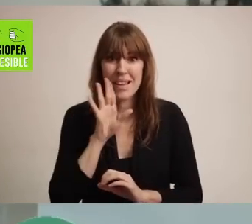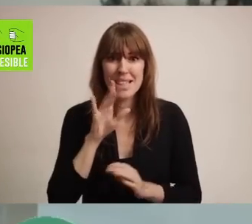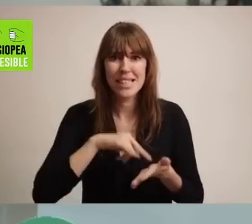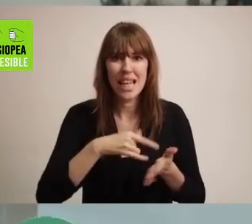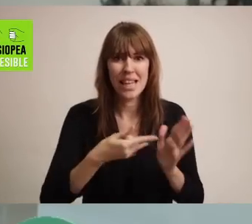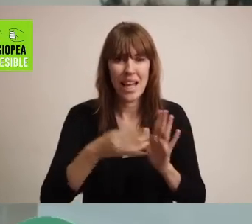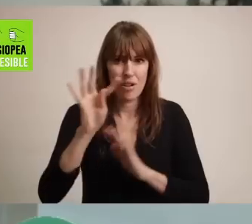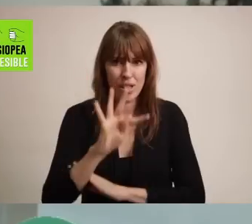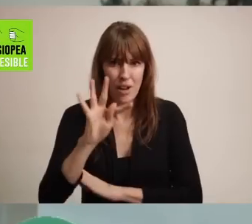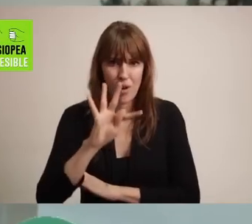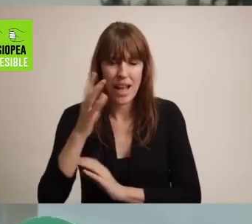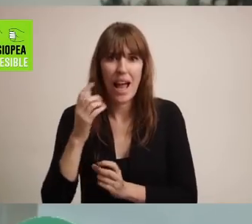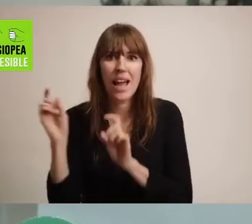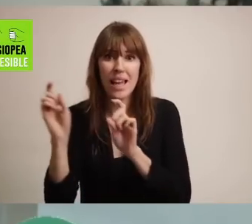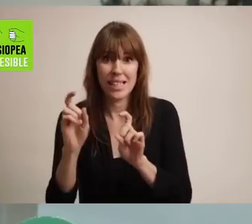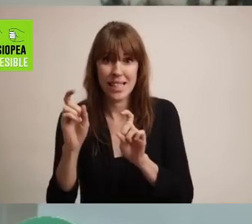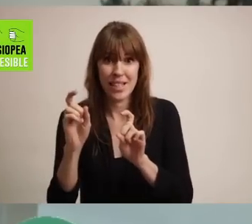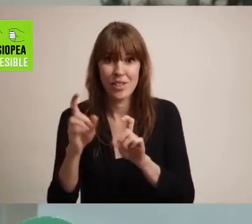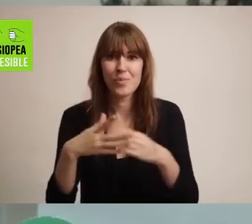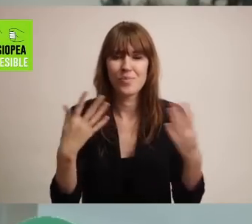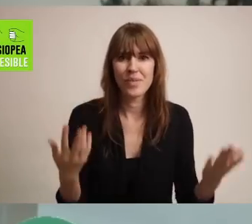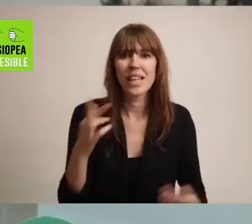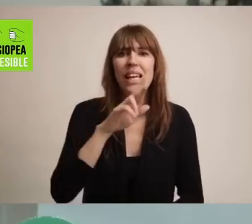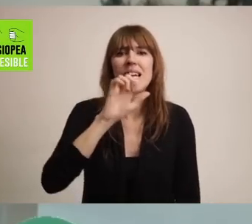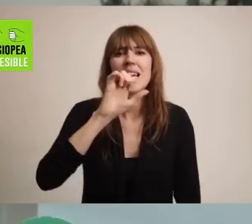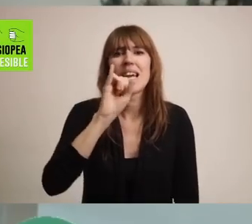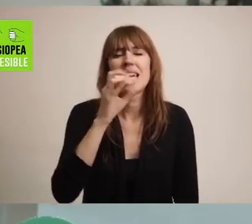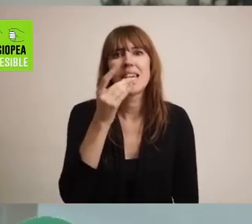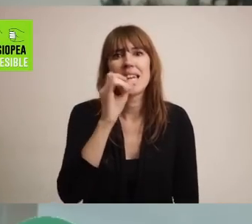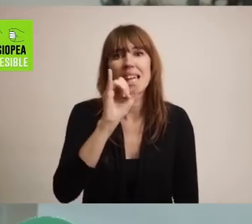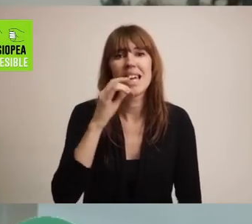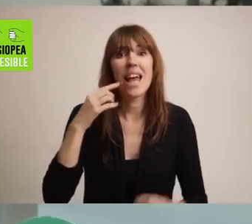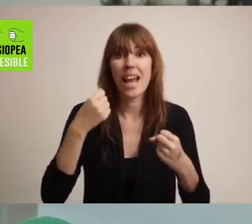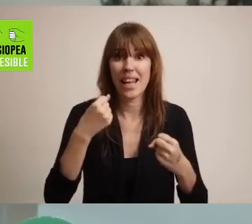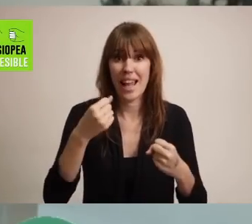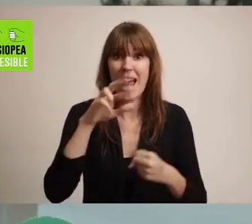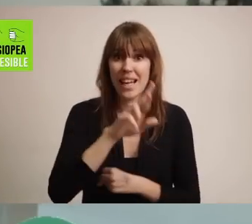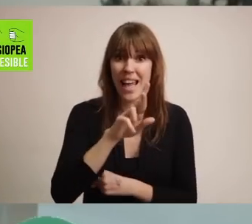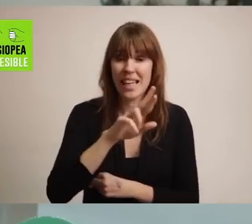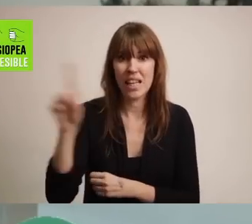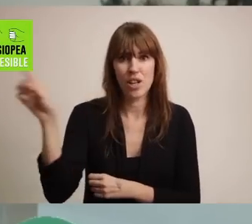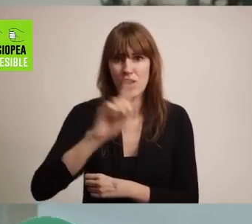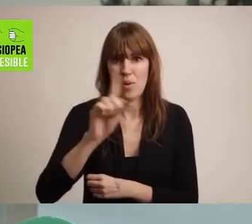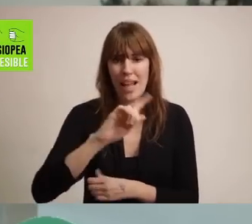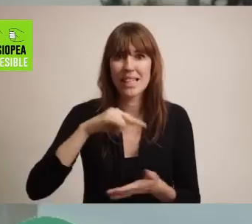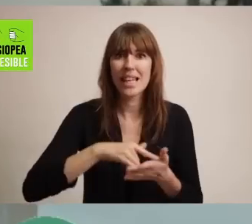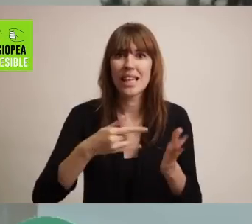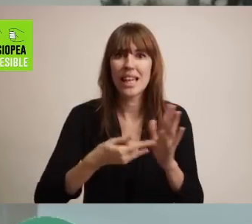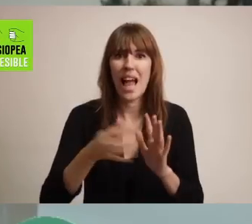técnica de Reiki, no era energía Reiki, era técnica o